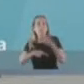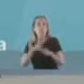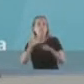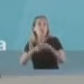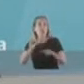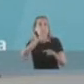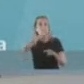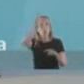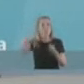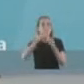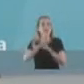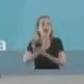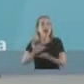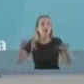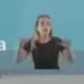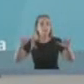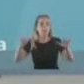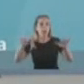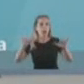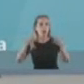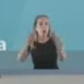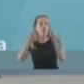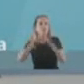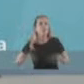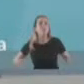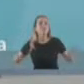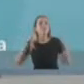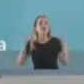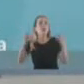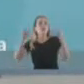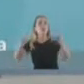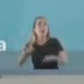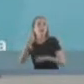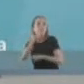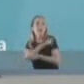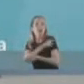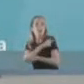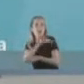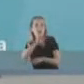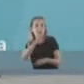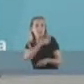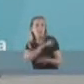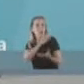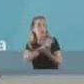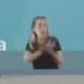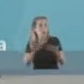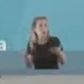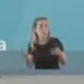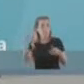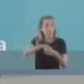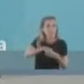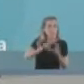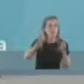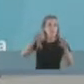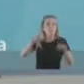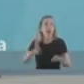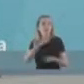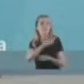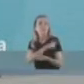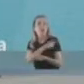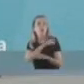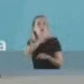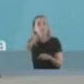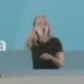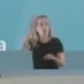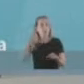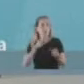quinta, no espere que venga la bivariante o la bivalente, porque evidentemente no deja de ser un riesgo. Las vacunas